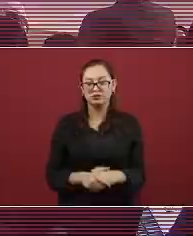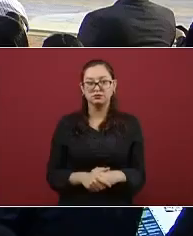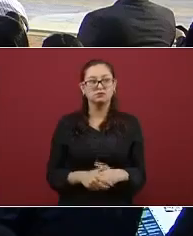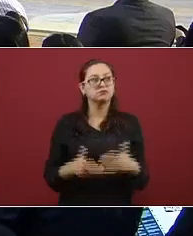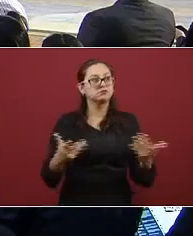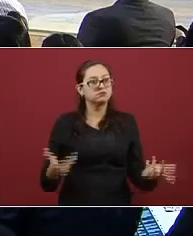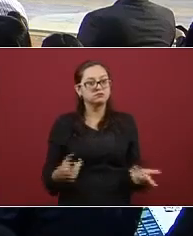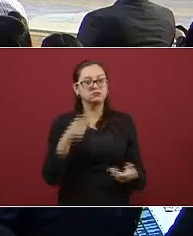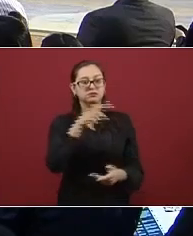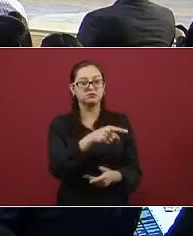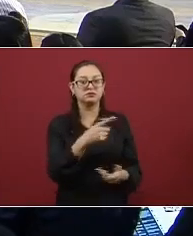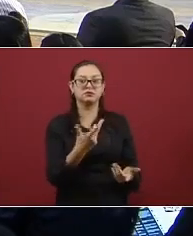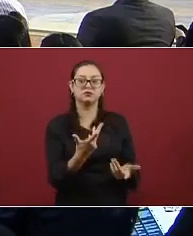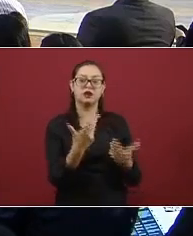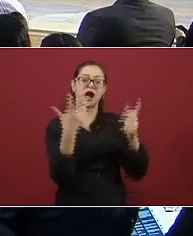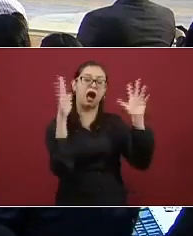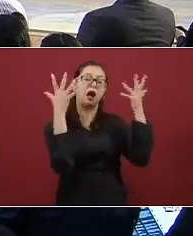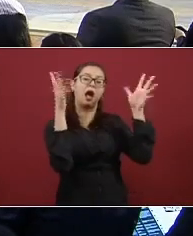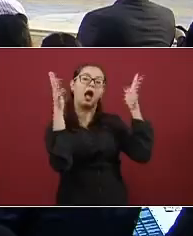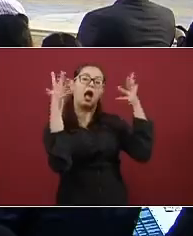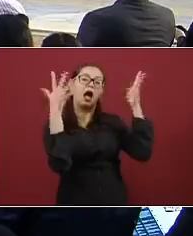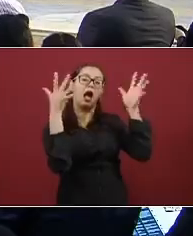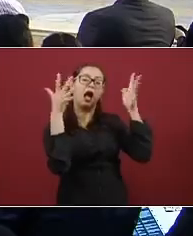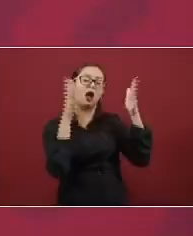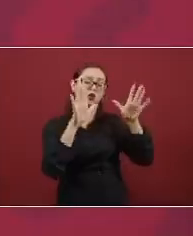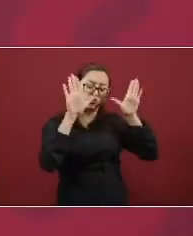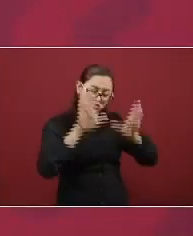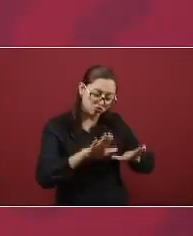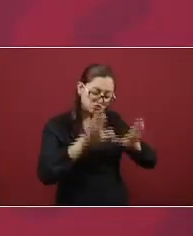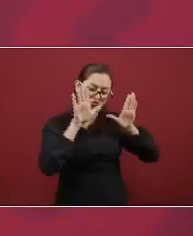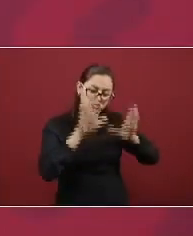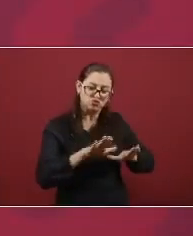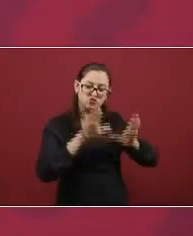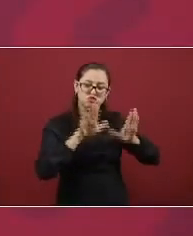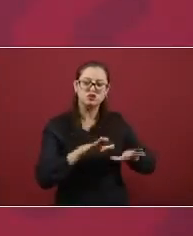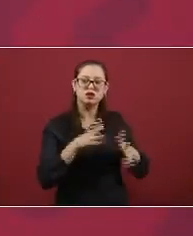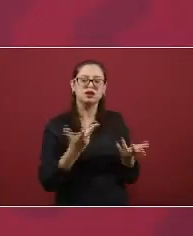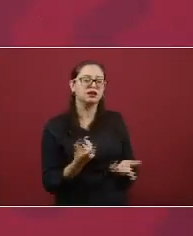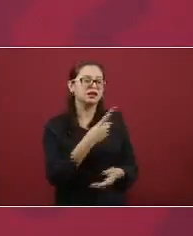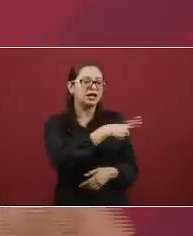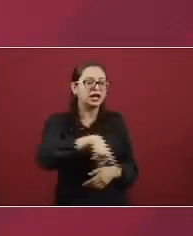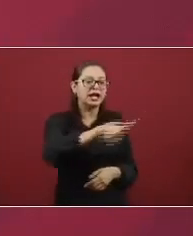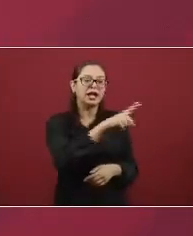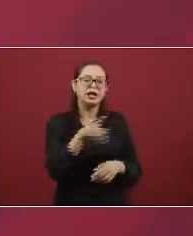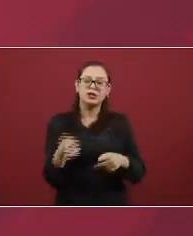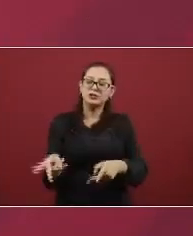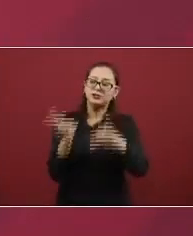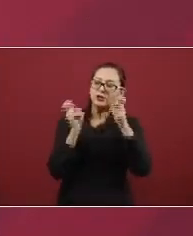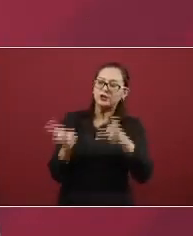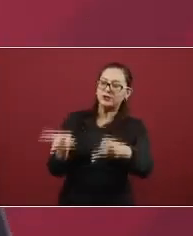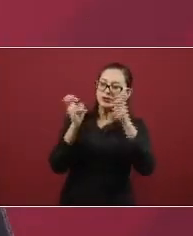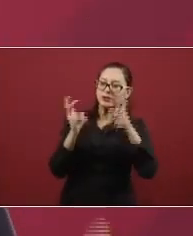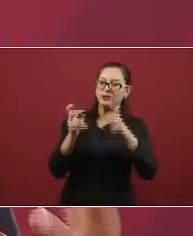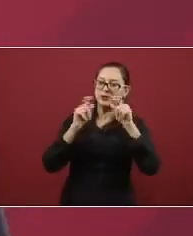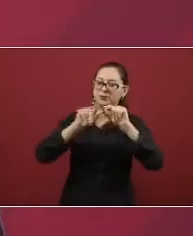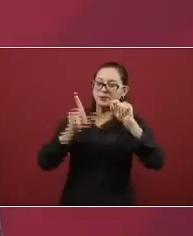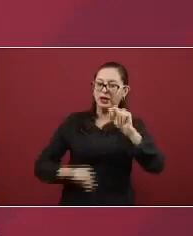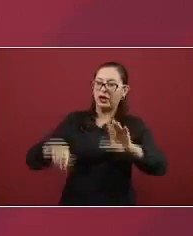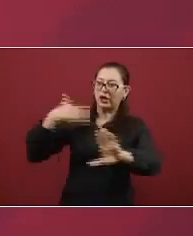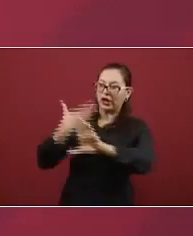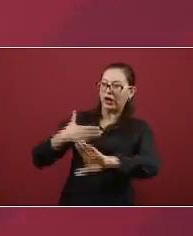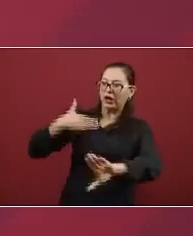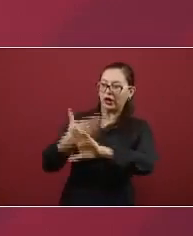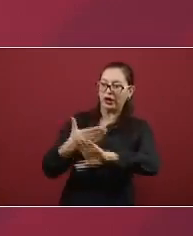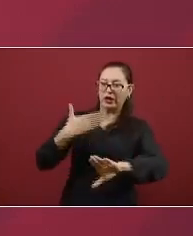que masters incienso a los que se dedicaban a saquear a méxico entonces es muy